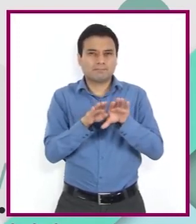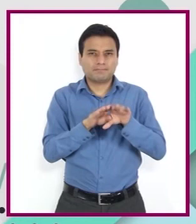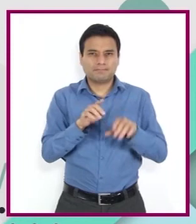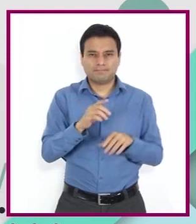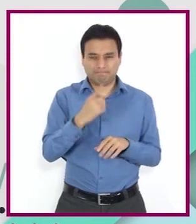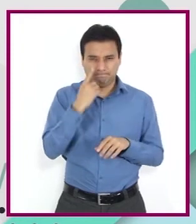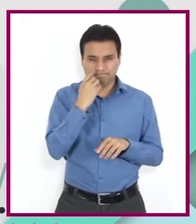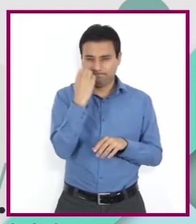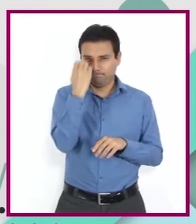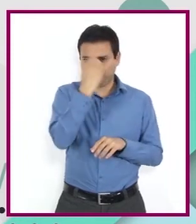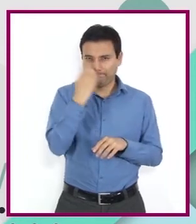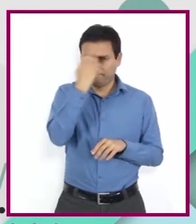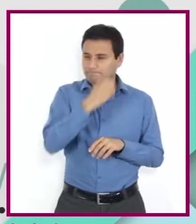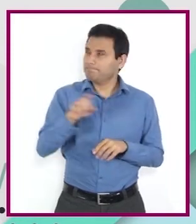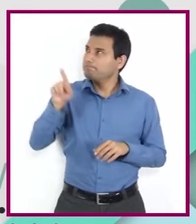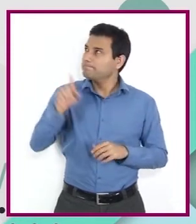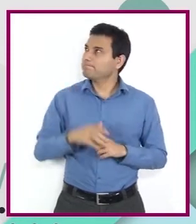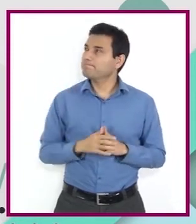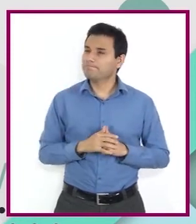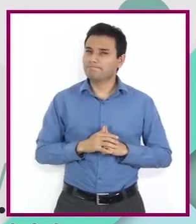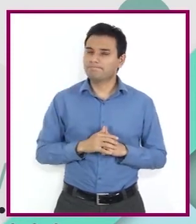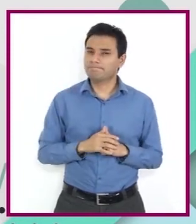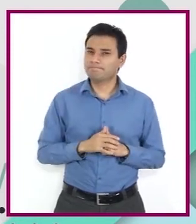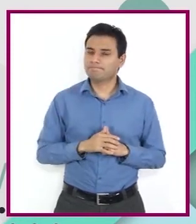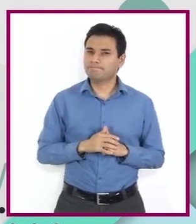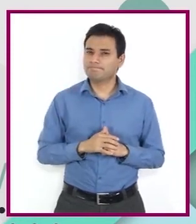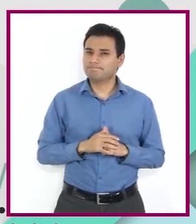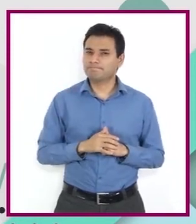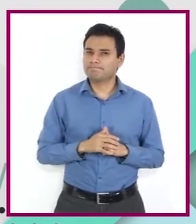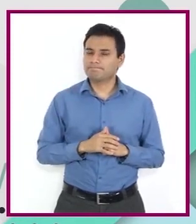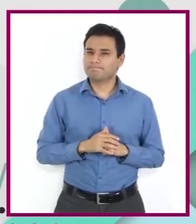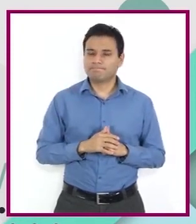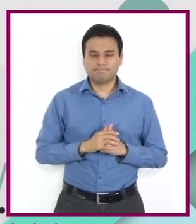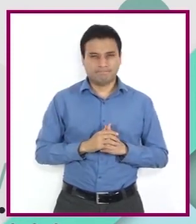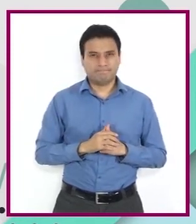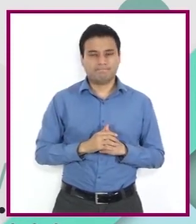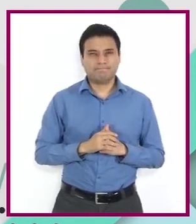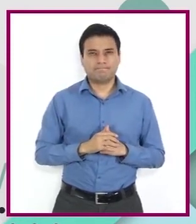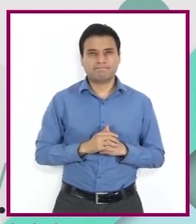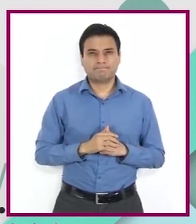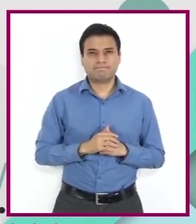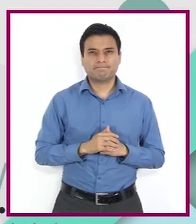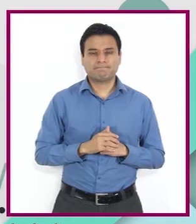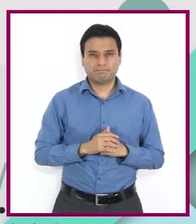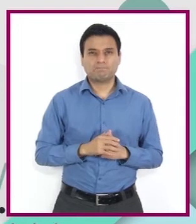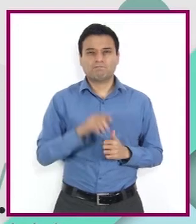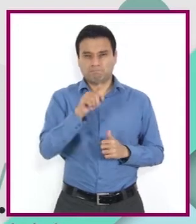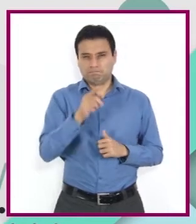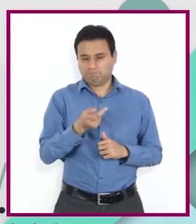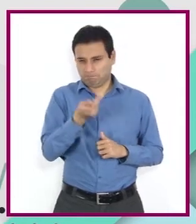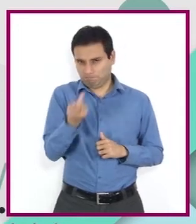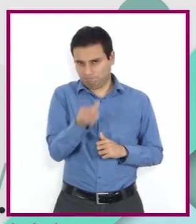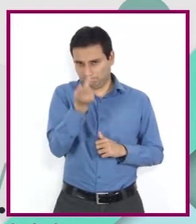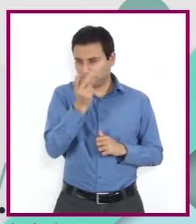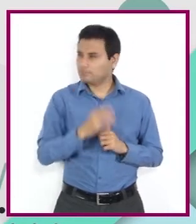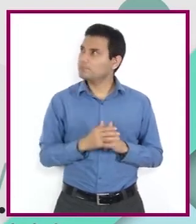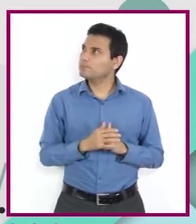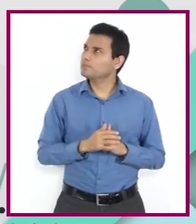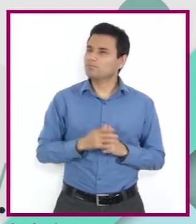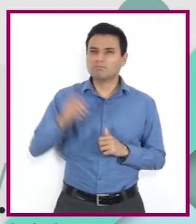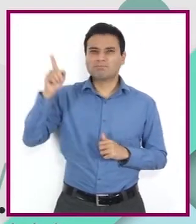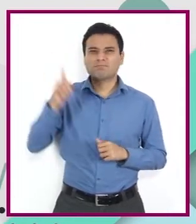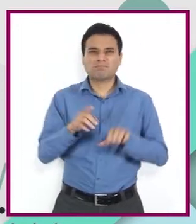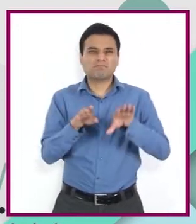tabla. Analicemos cada pareja de datos de diferentes magnitudes y preguntémonos, ¿qué sucede con